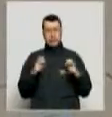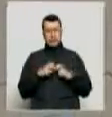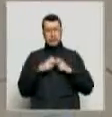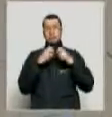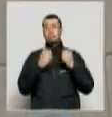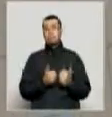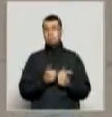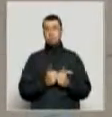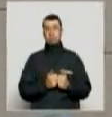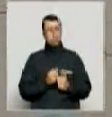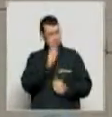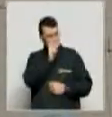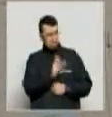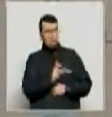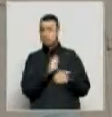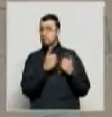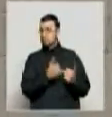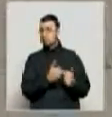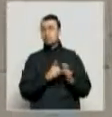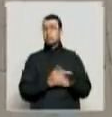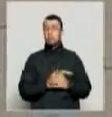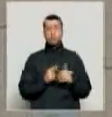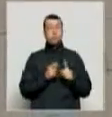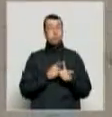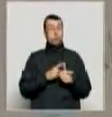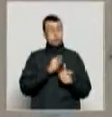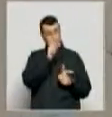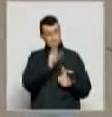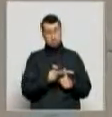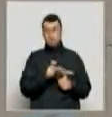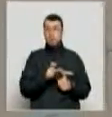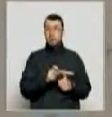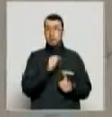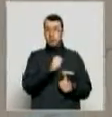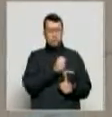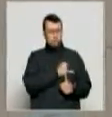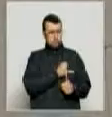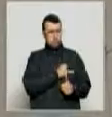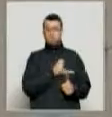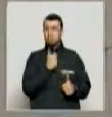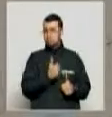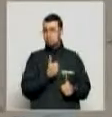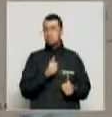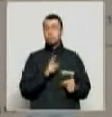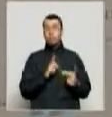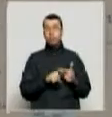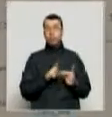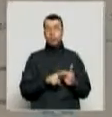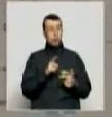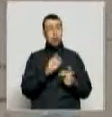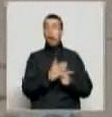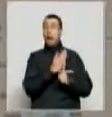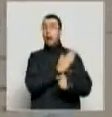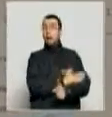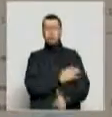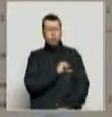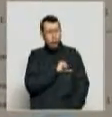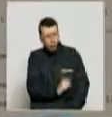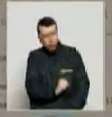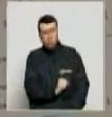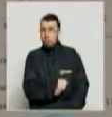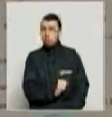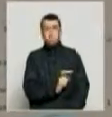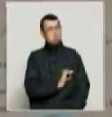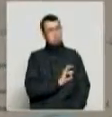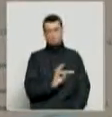podemos definir varias cosas con respecto a José. Primero, que es un paciente a nivel cardíaco sano. Segundo, no ha tenido infartos cardíacos